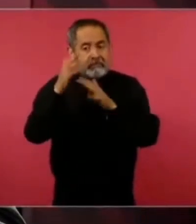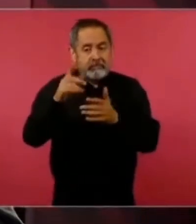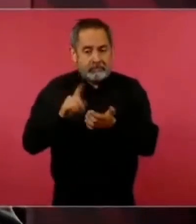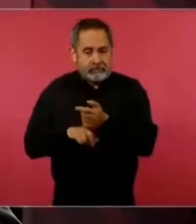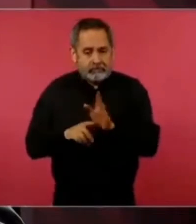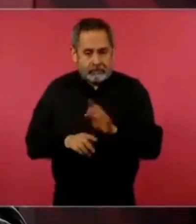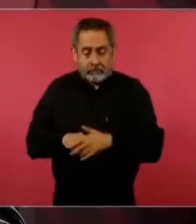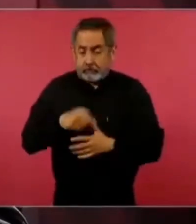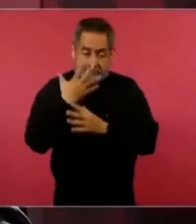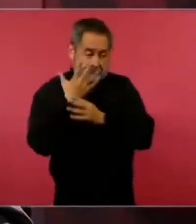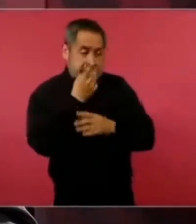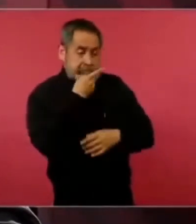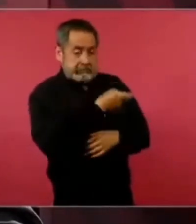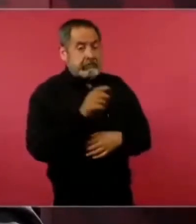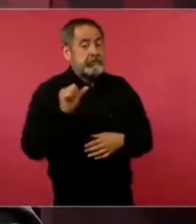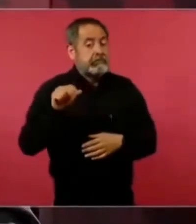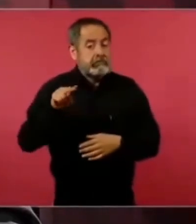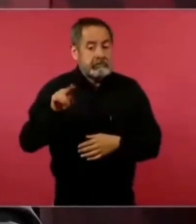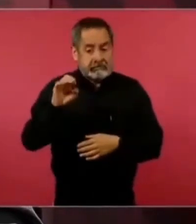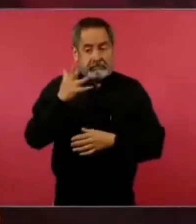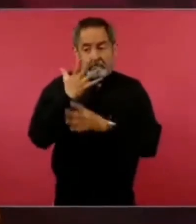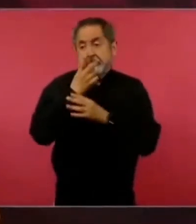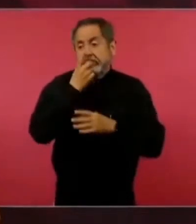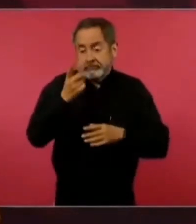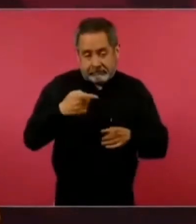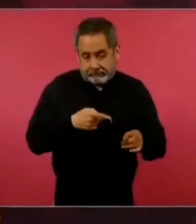Esto, Anabel,